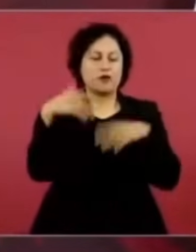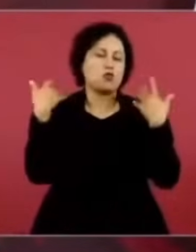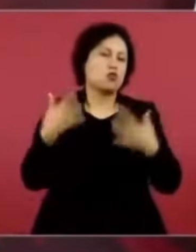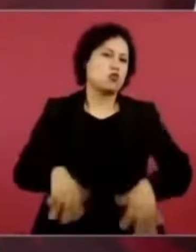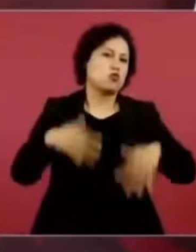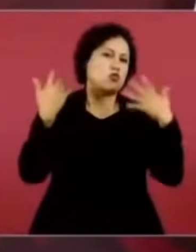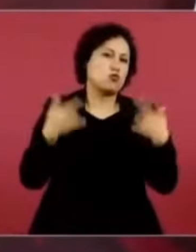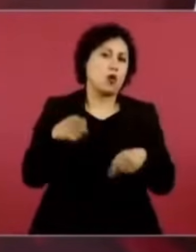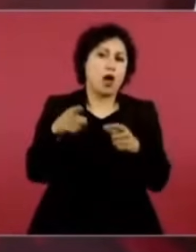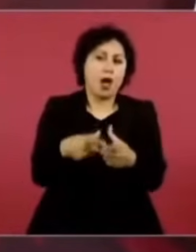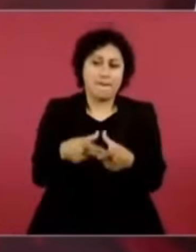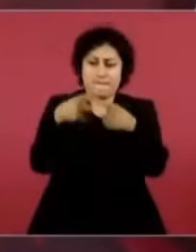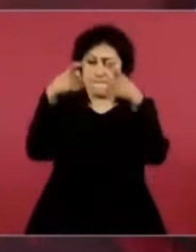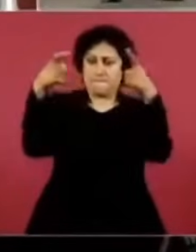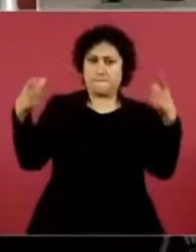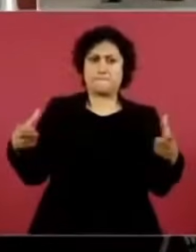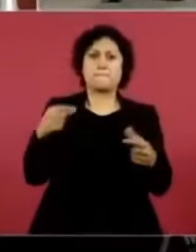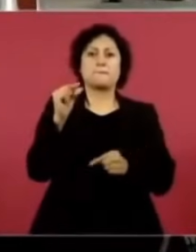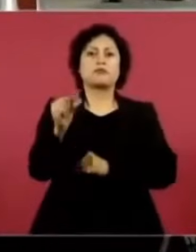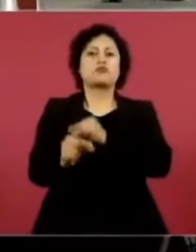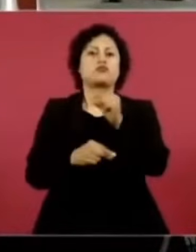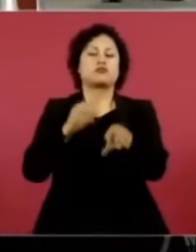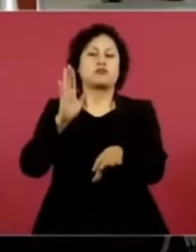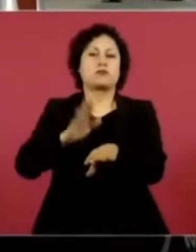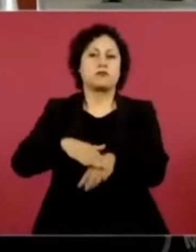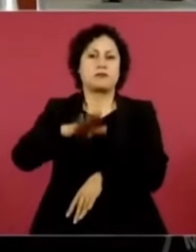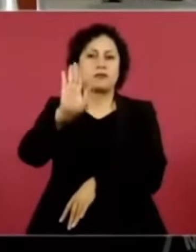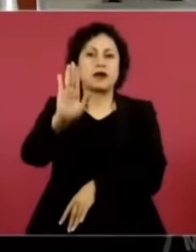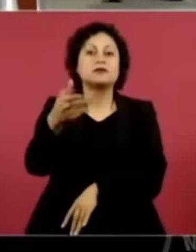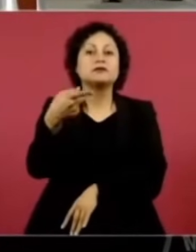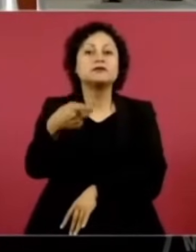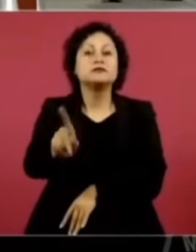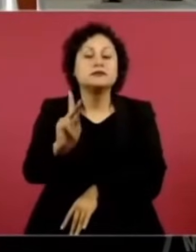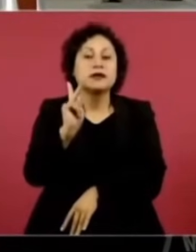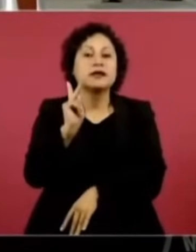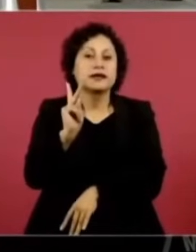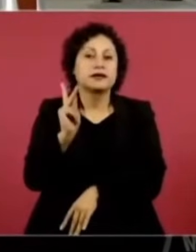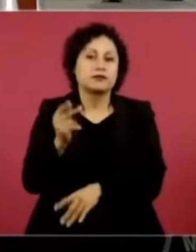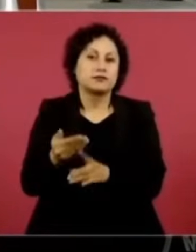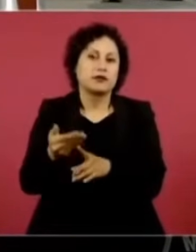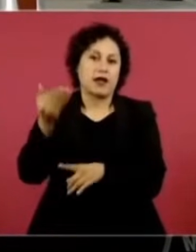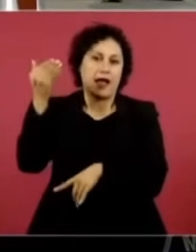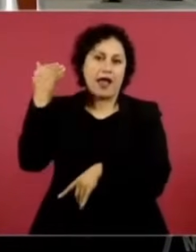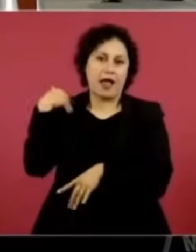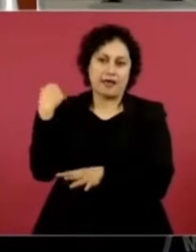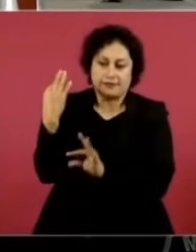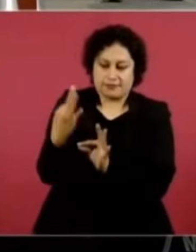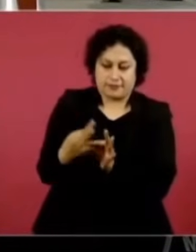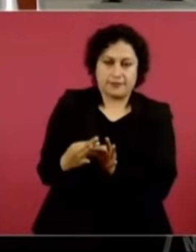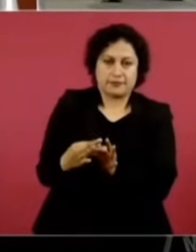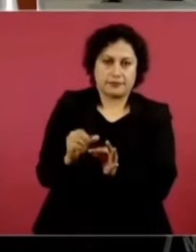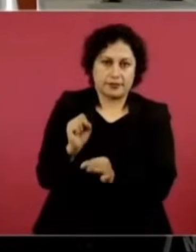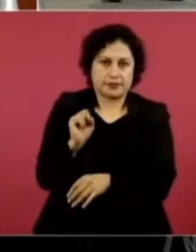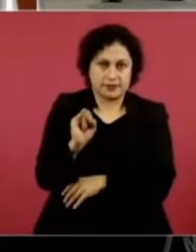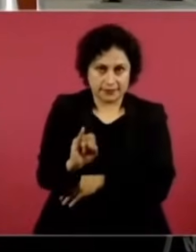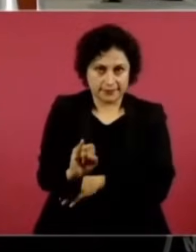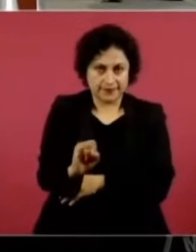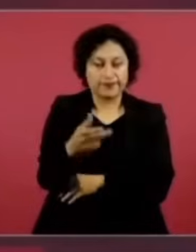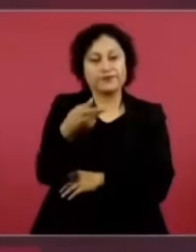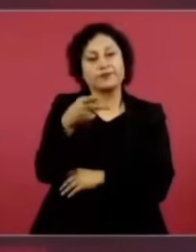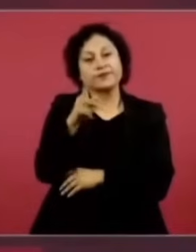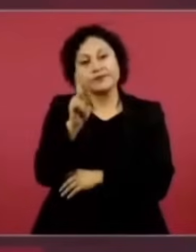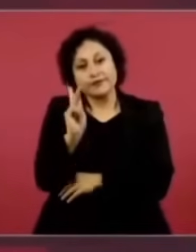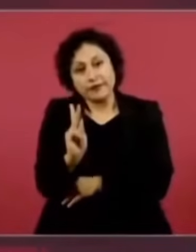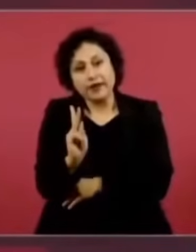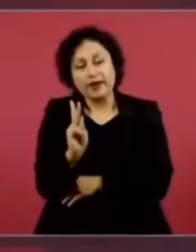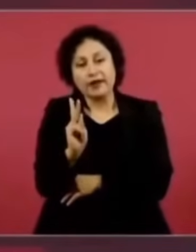más. Pero como lo terminamos a tiempo, pues a pesar de